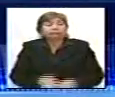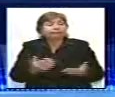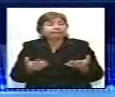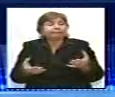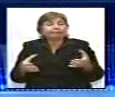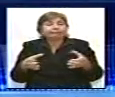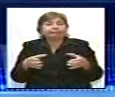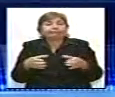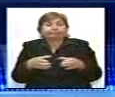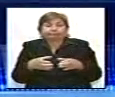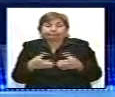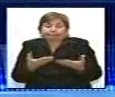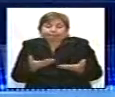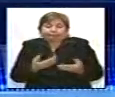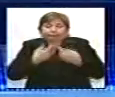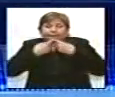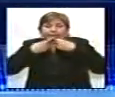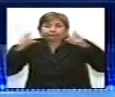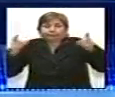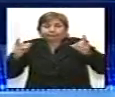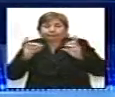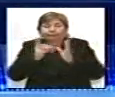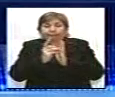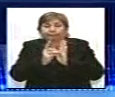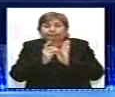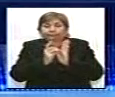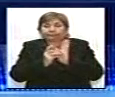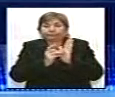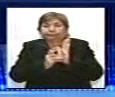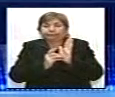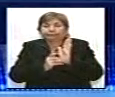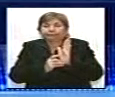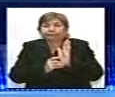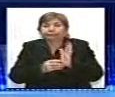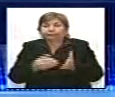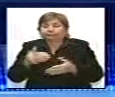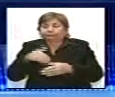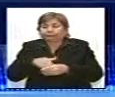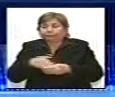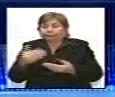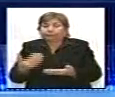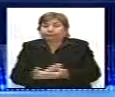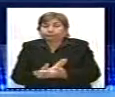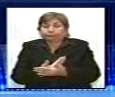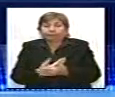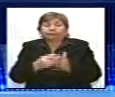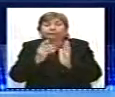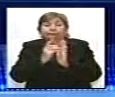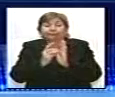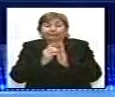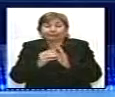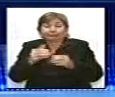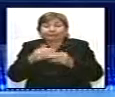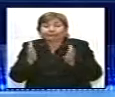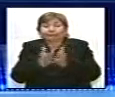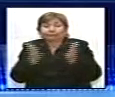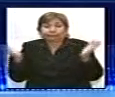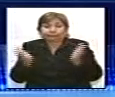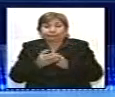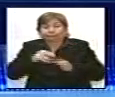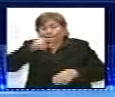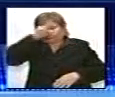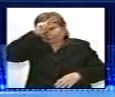Y el Congreso de la República publicó el decreto de convocatoria para la elección de la nueva mesa directiva en el Diario Oficial El